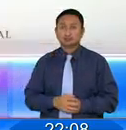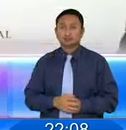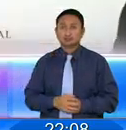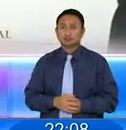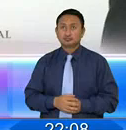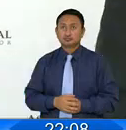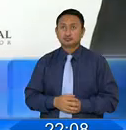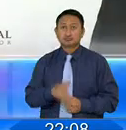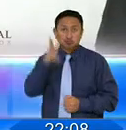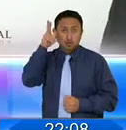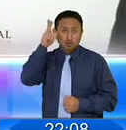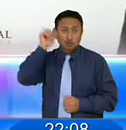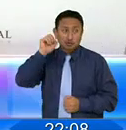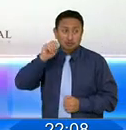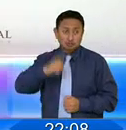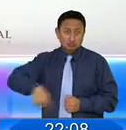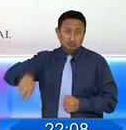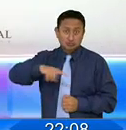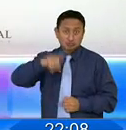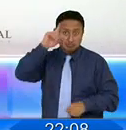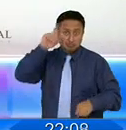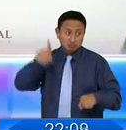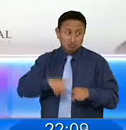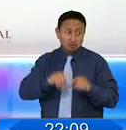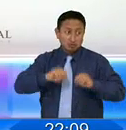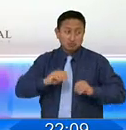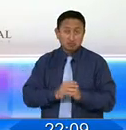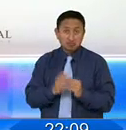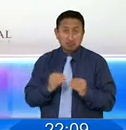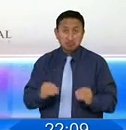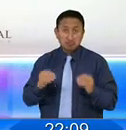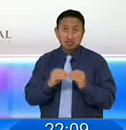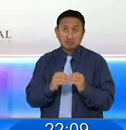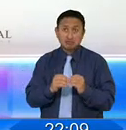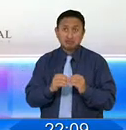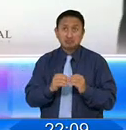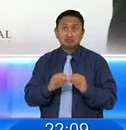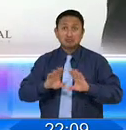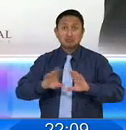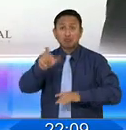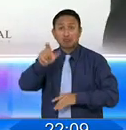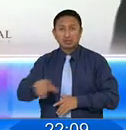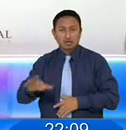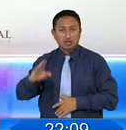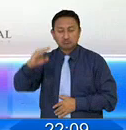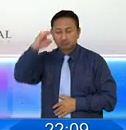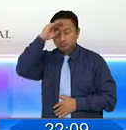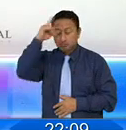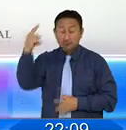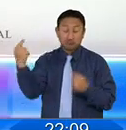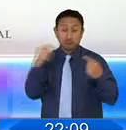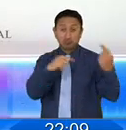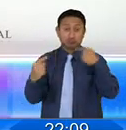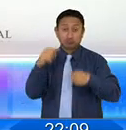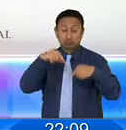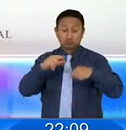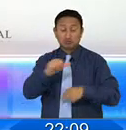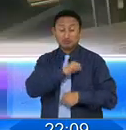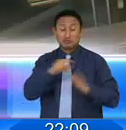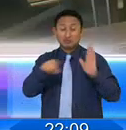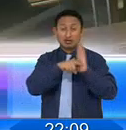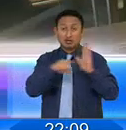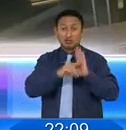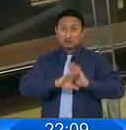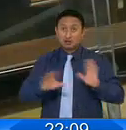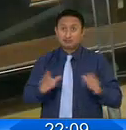que estamos conformes con lo que hoy se ha resuelto, no podía esperar más. El pueblo está cansado de peleas, de discordias, de actitudes negativas.